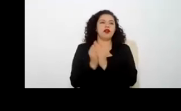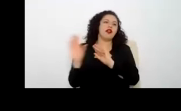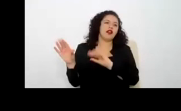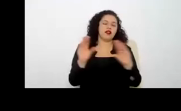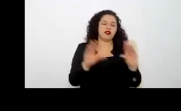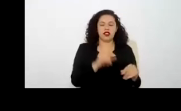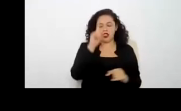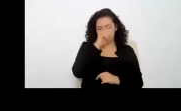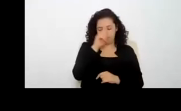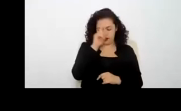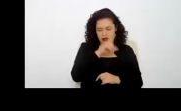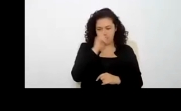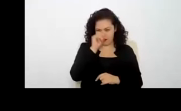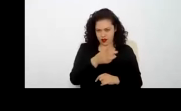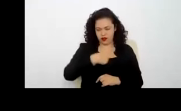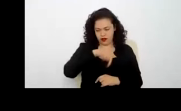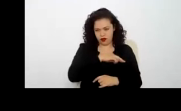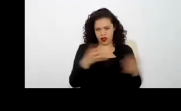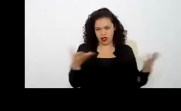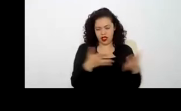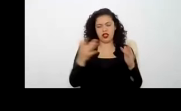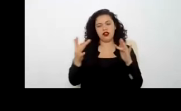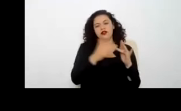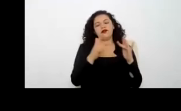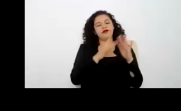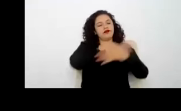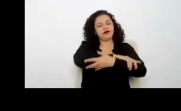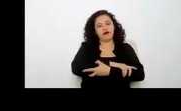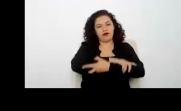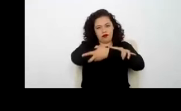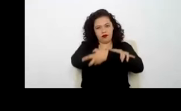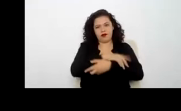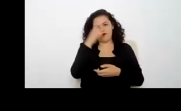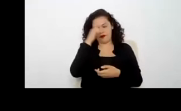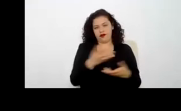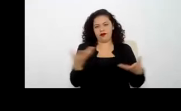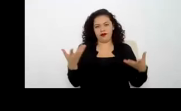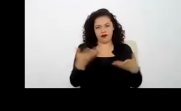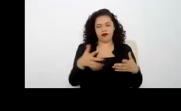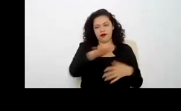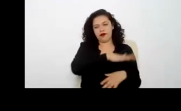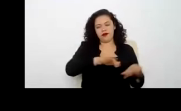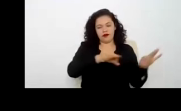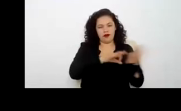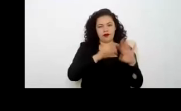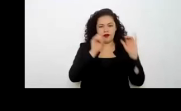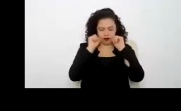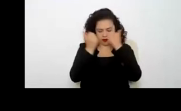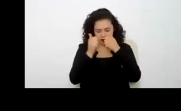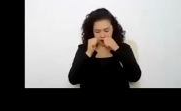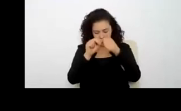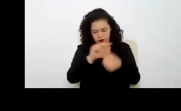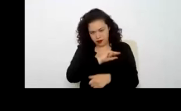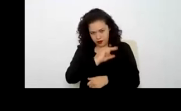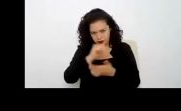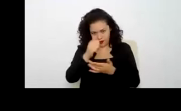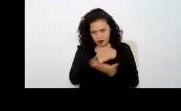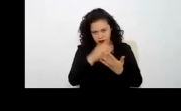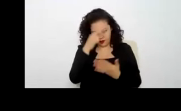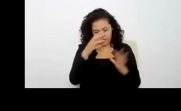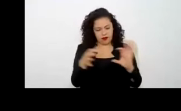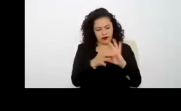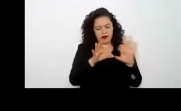asesorías. Tenemos una red de aliados con la que trabajamos en este caso. Tenemos una gran colaboración con la Junta de Asistencia Privada de la Ciudad de México. Ellos